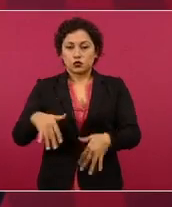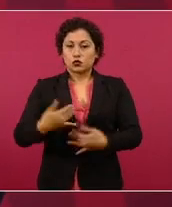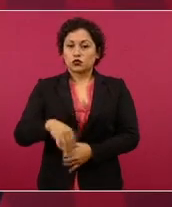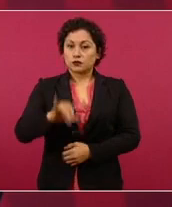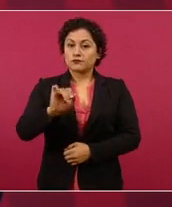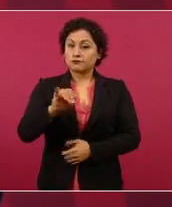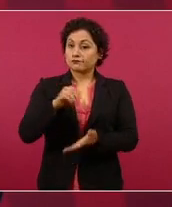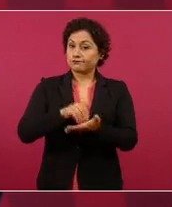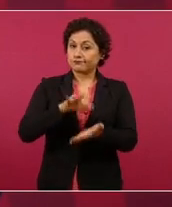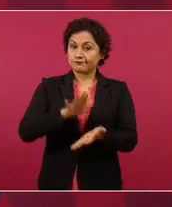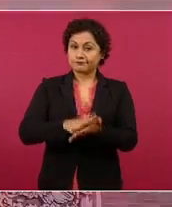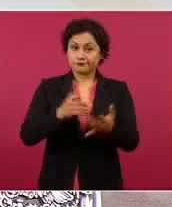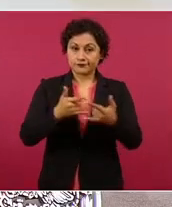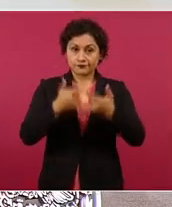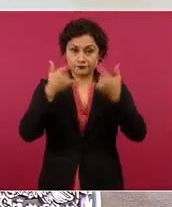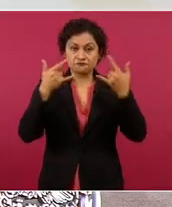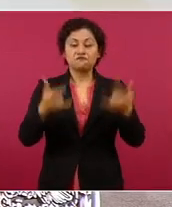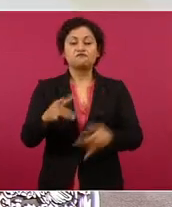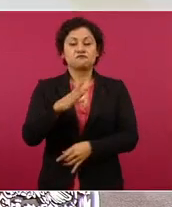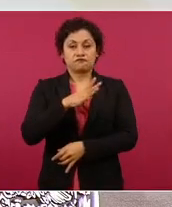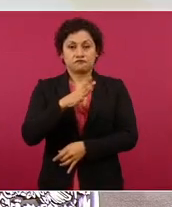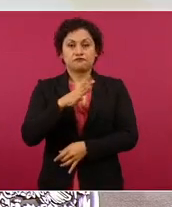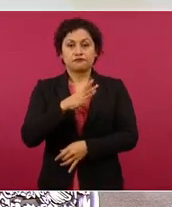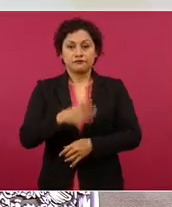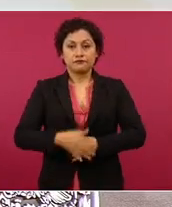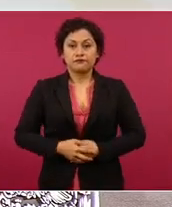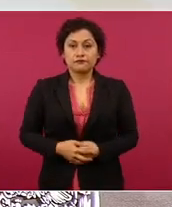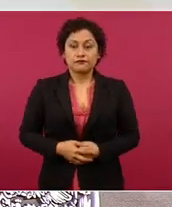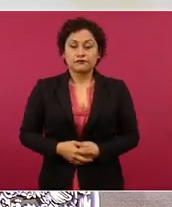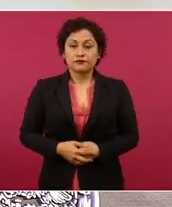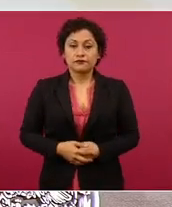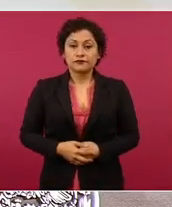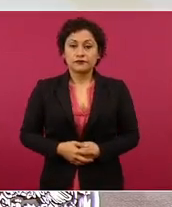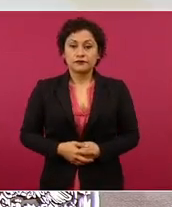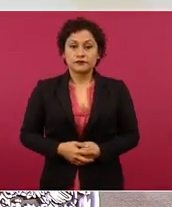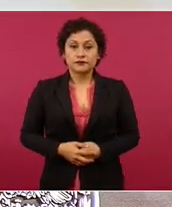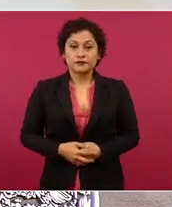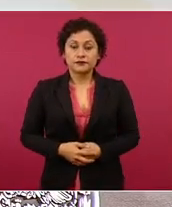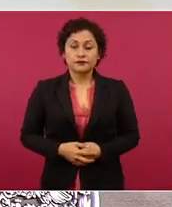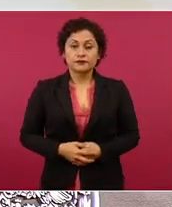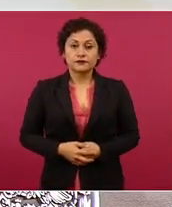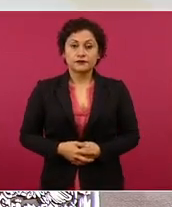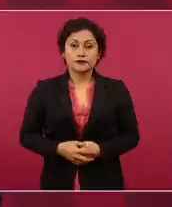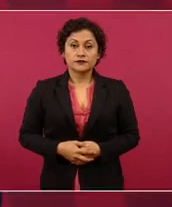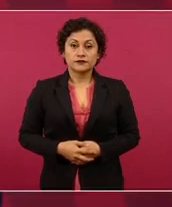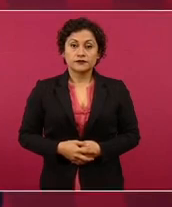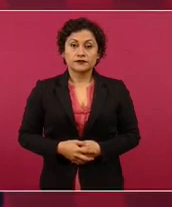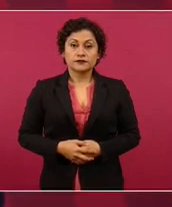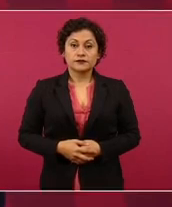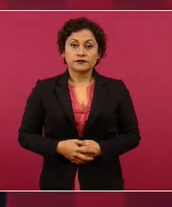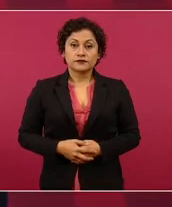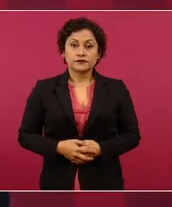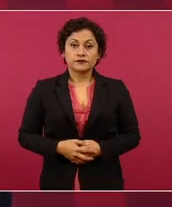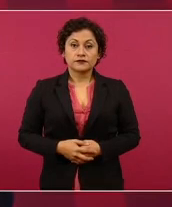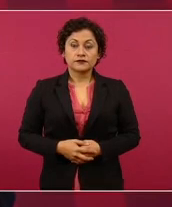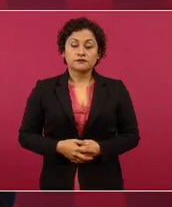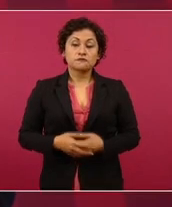de historia, sobre todo de los tiempos en